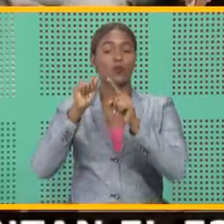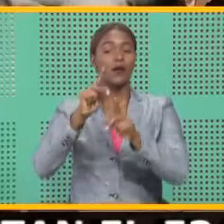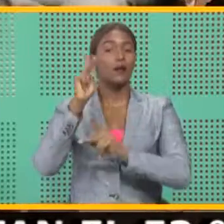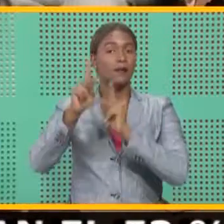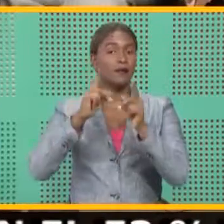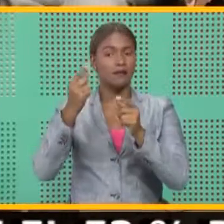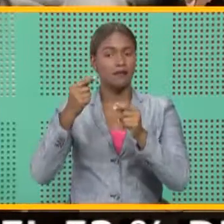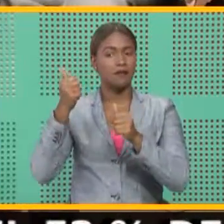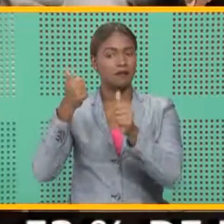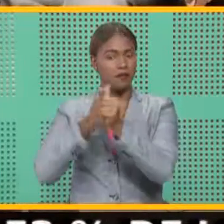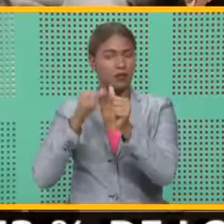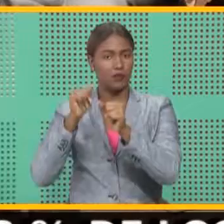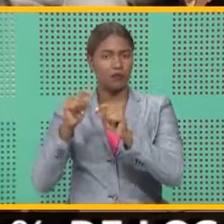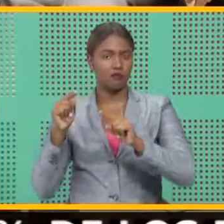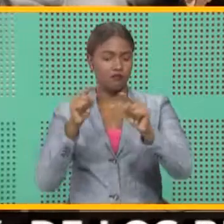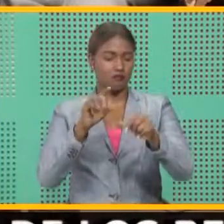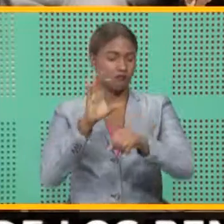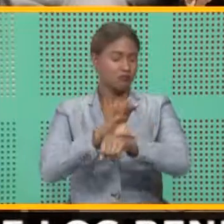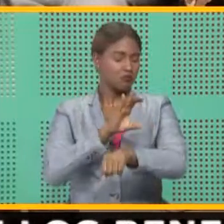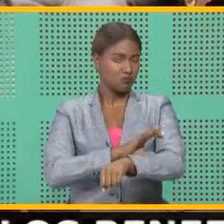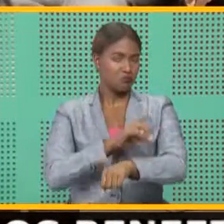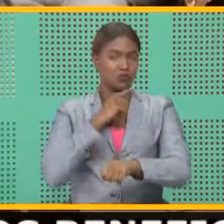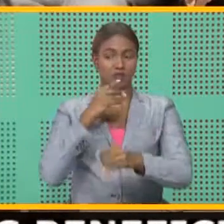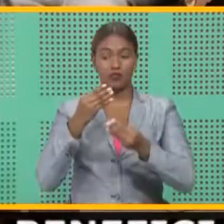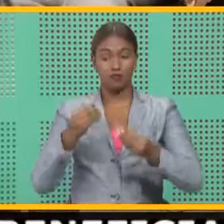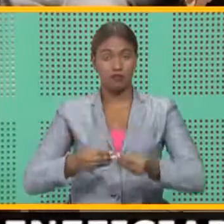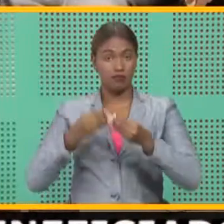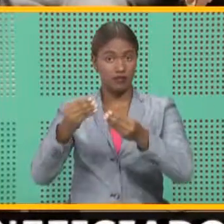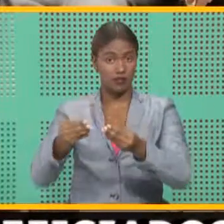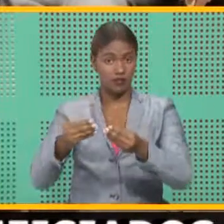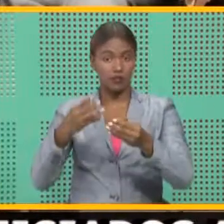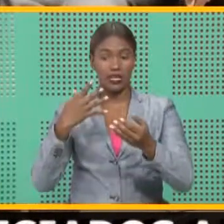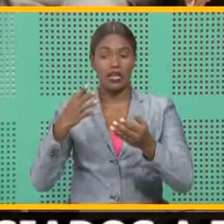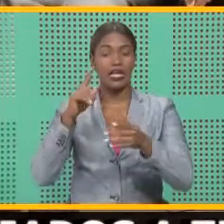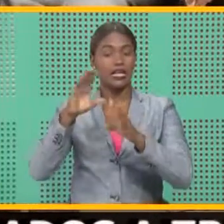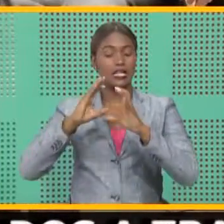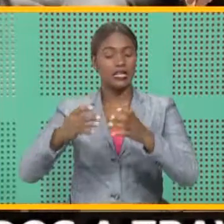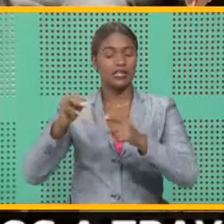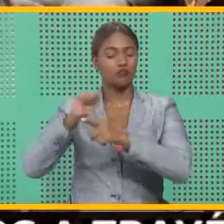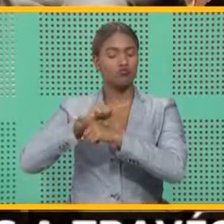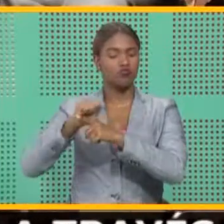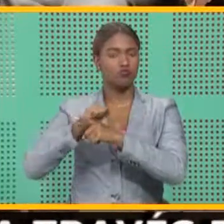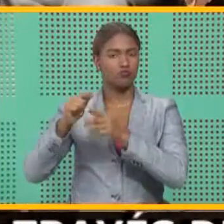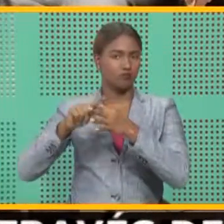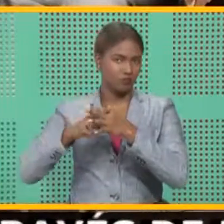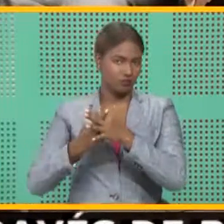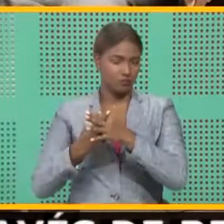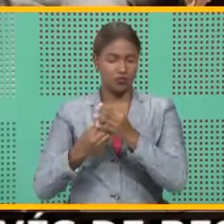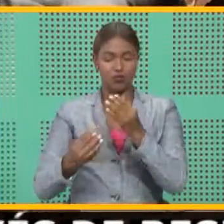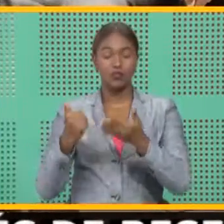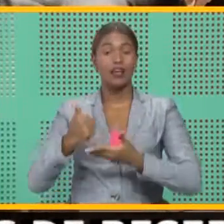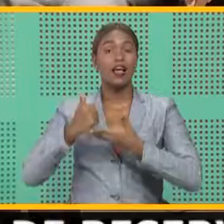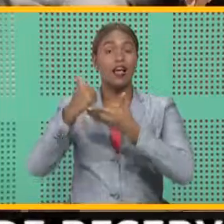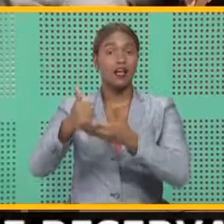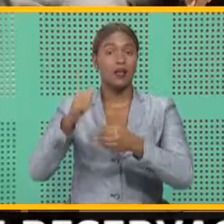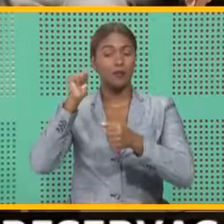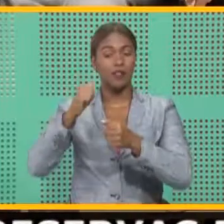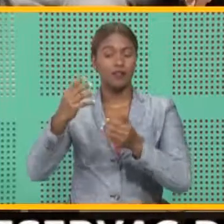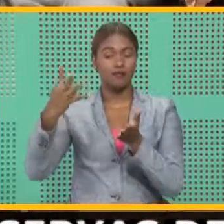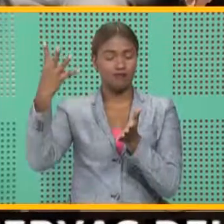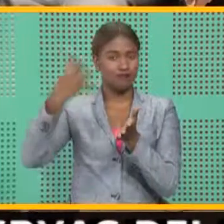su computadora, se les da en esos centros su entrenamiento inicial, se les ayuda a